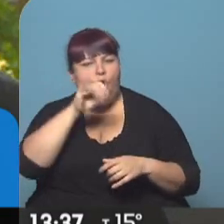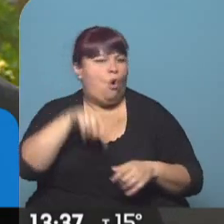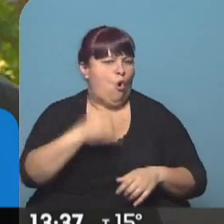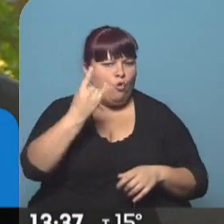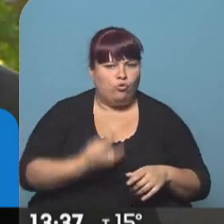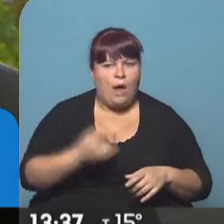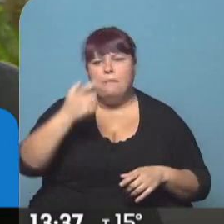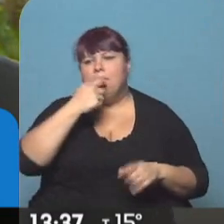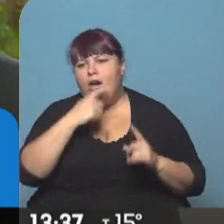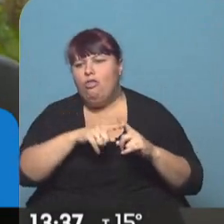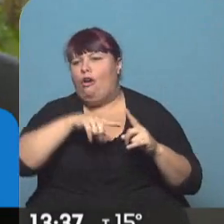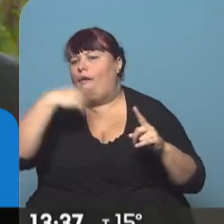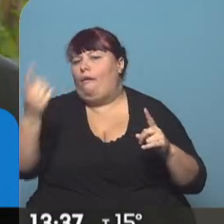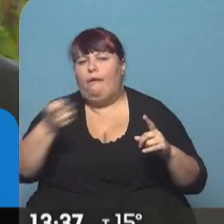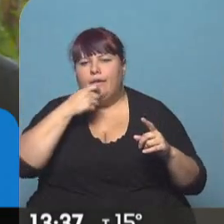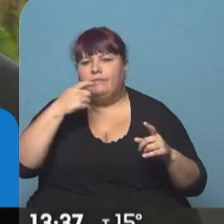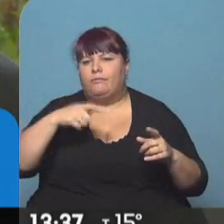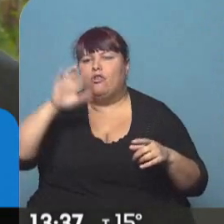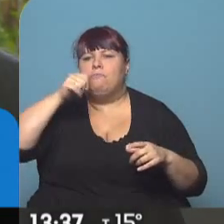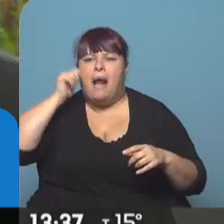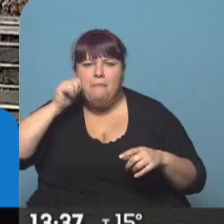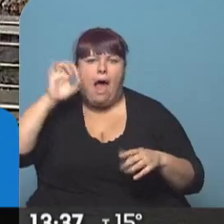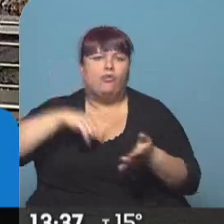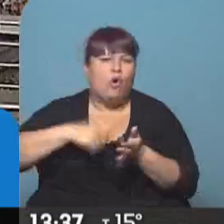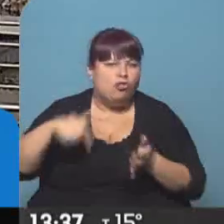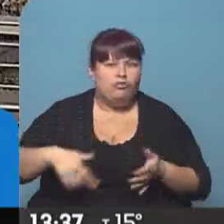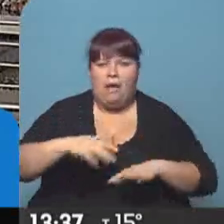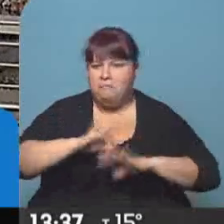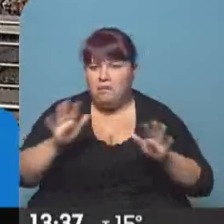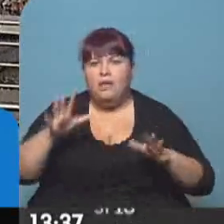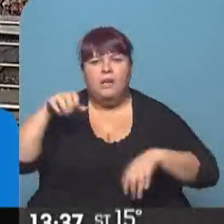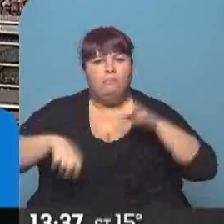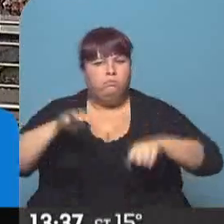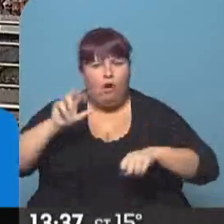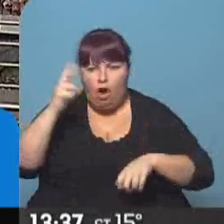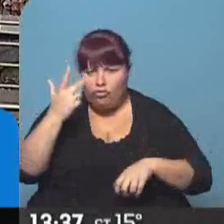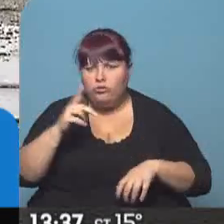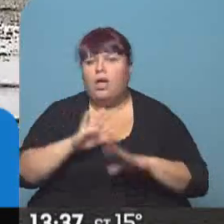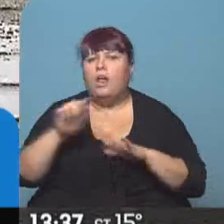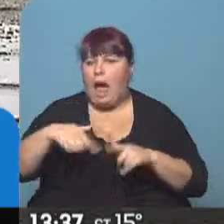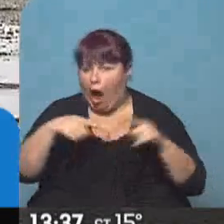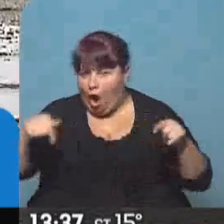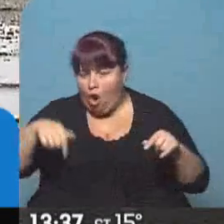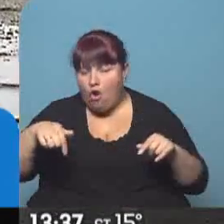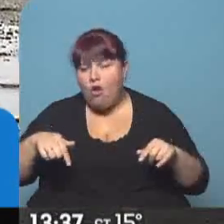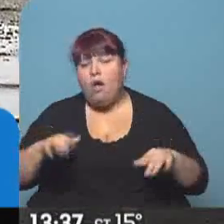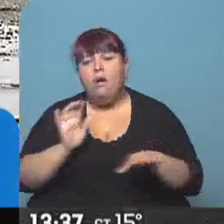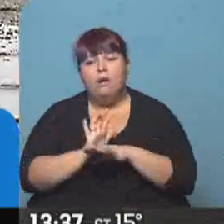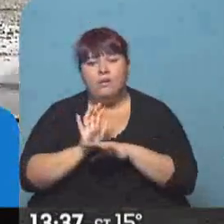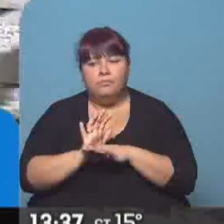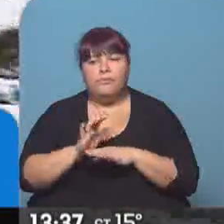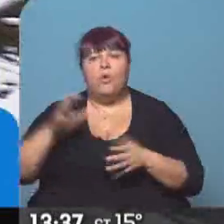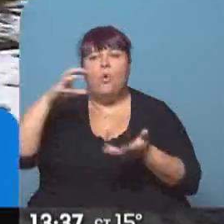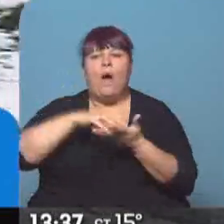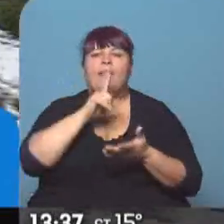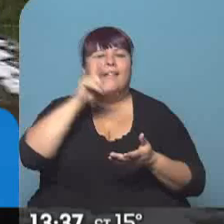de mendoza o de la constancia de buenos aires- la ocupación está en estos días o sea los centros